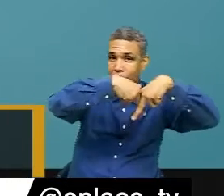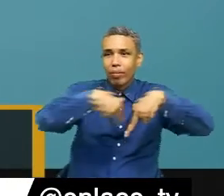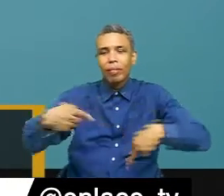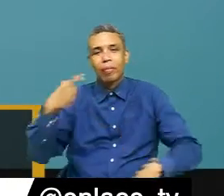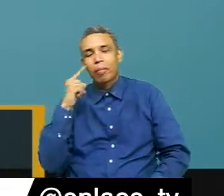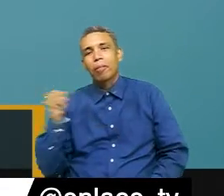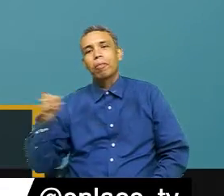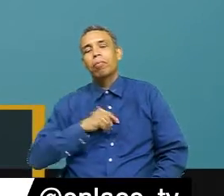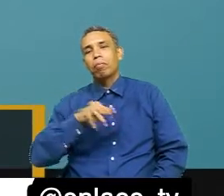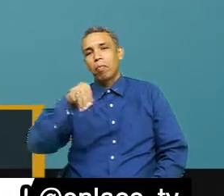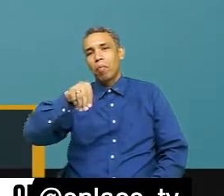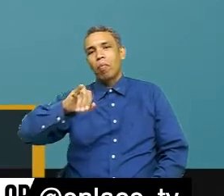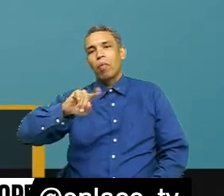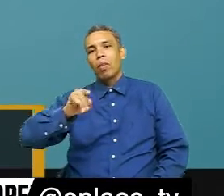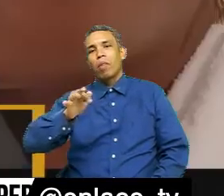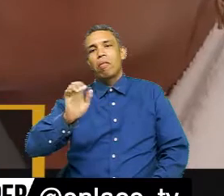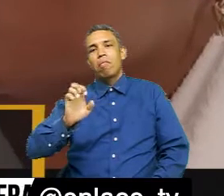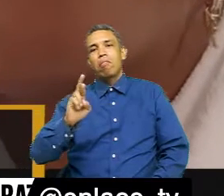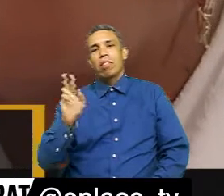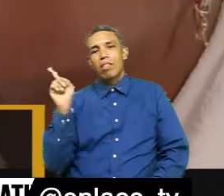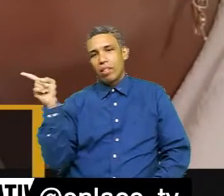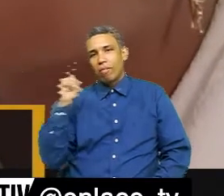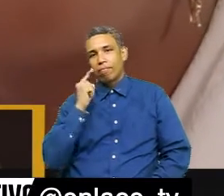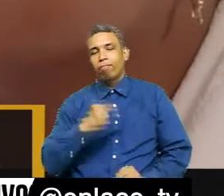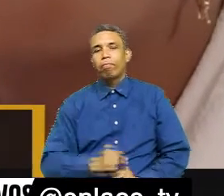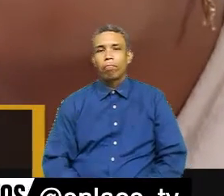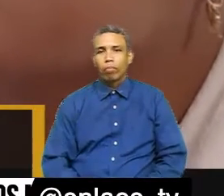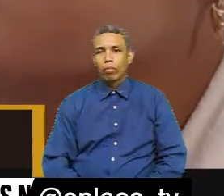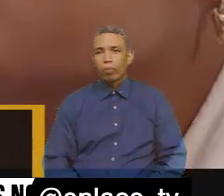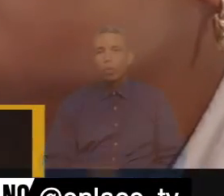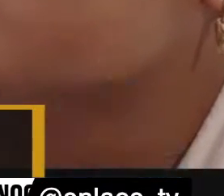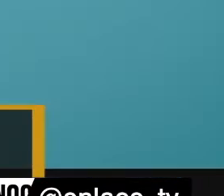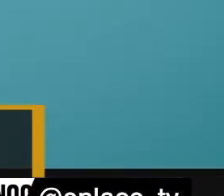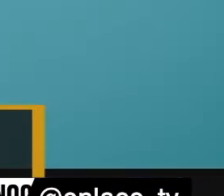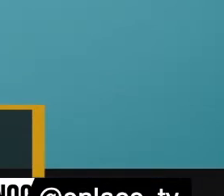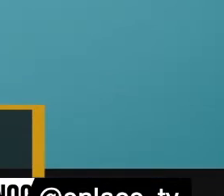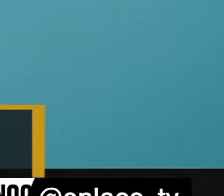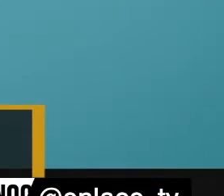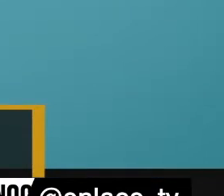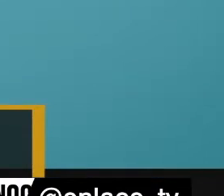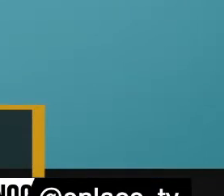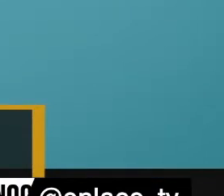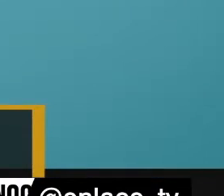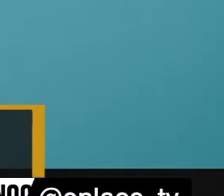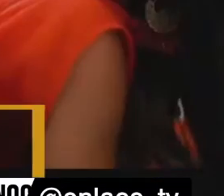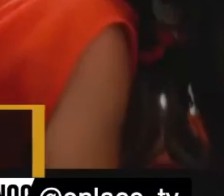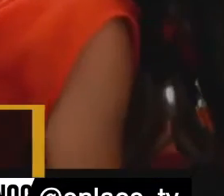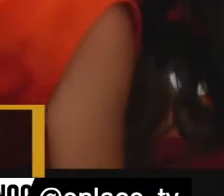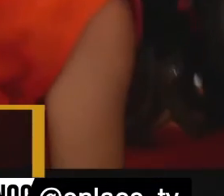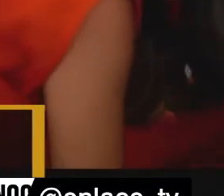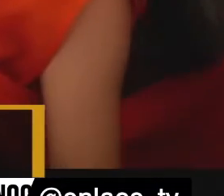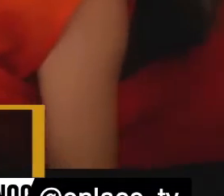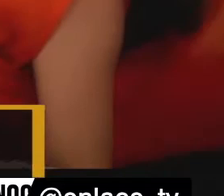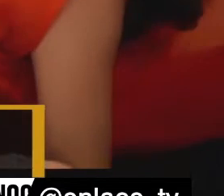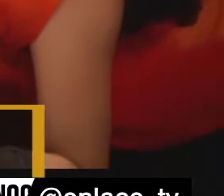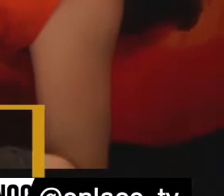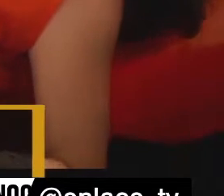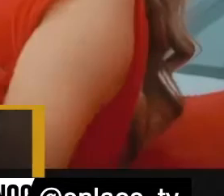abrazando tu cuerpo, besando tu boca, que vivo por ti. Vivo la